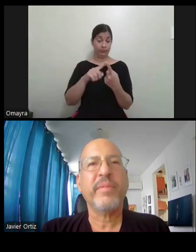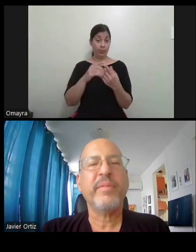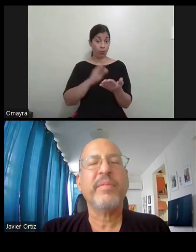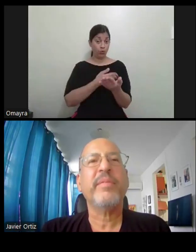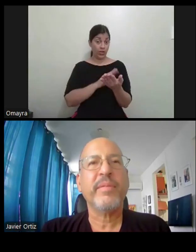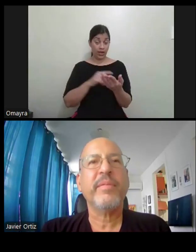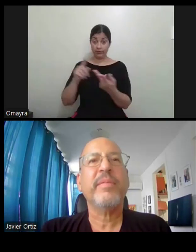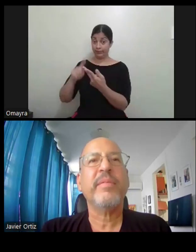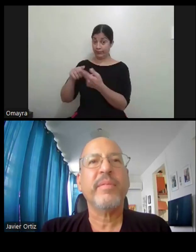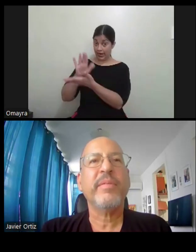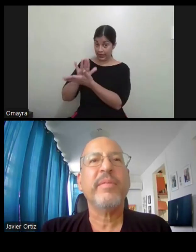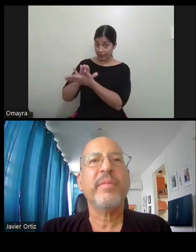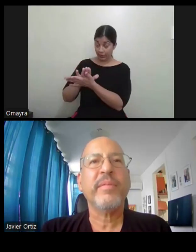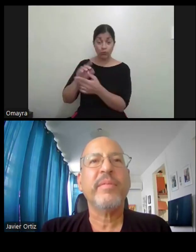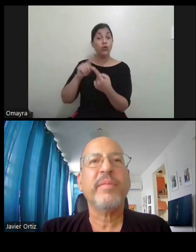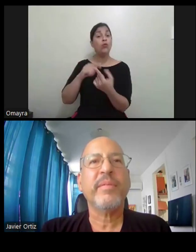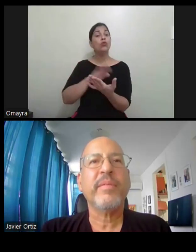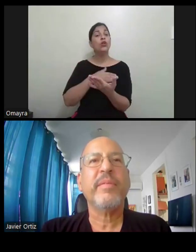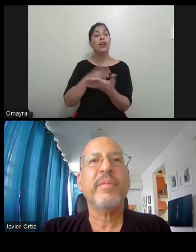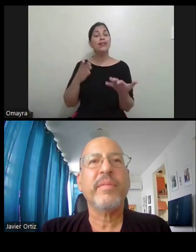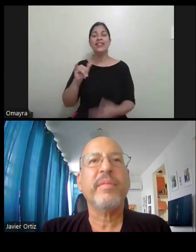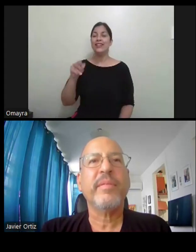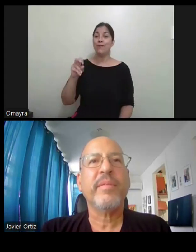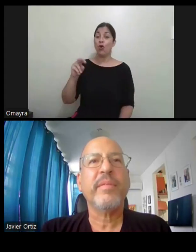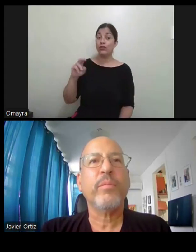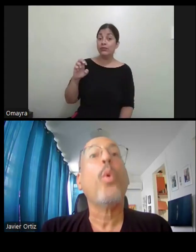académico, y musical era Ivonne Figueroa.